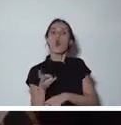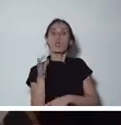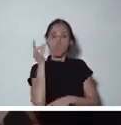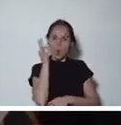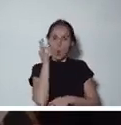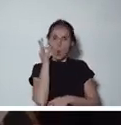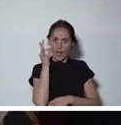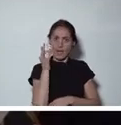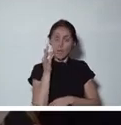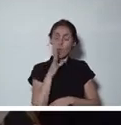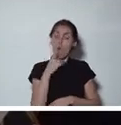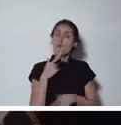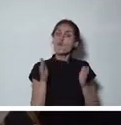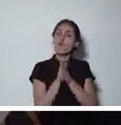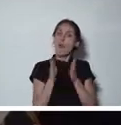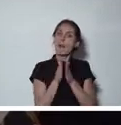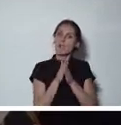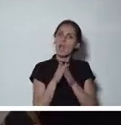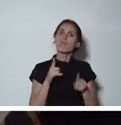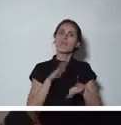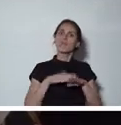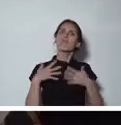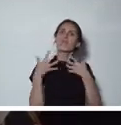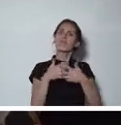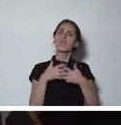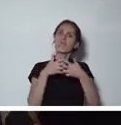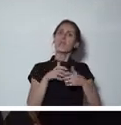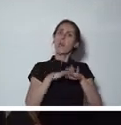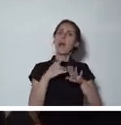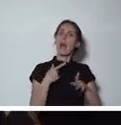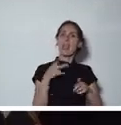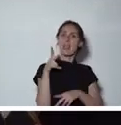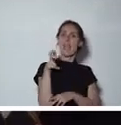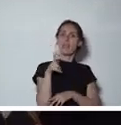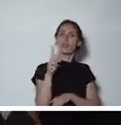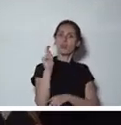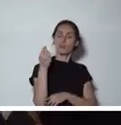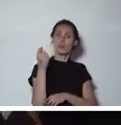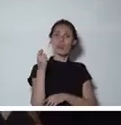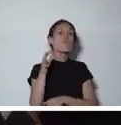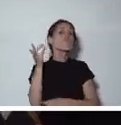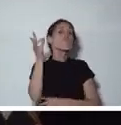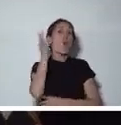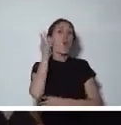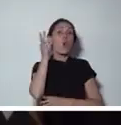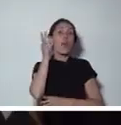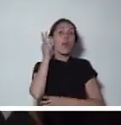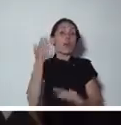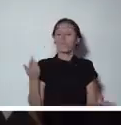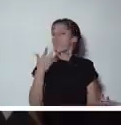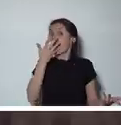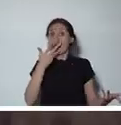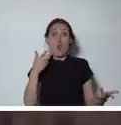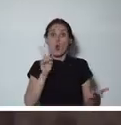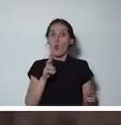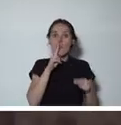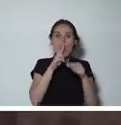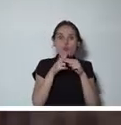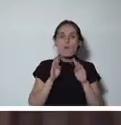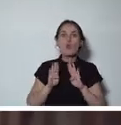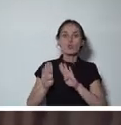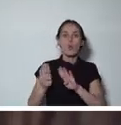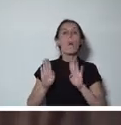tuvieron esas compañeras para conquistar ese Derecho sino en las miles de mujeres anónimas para la historia que hicieron posible que otras y